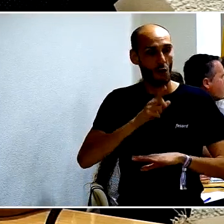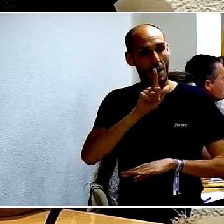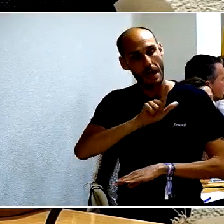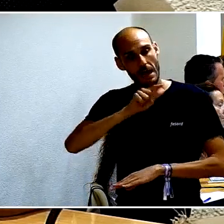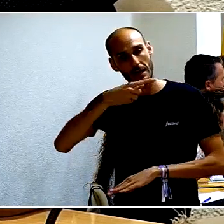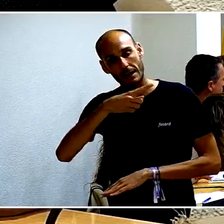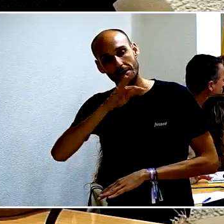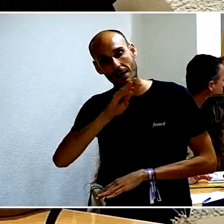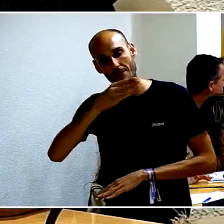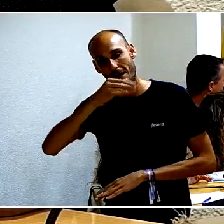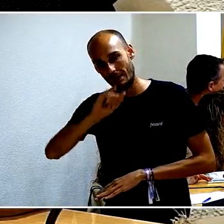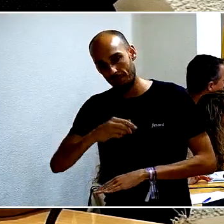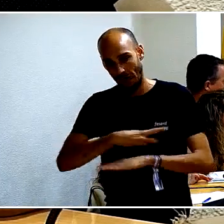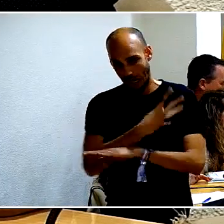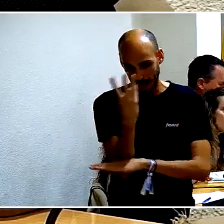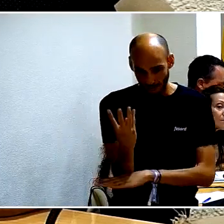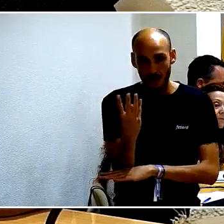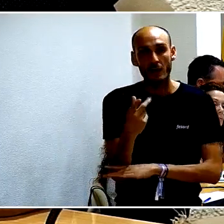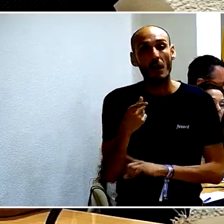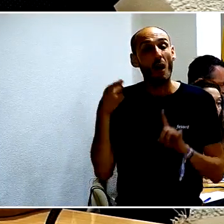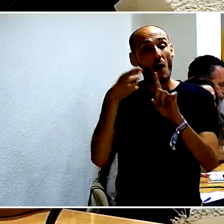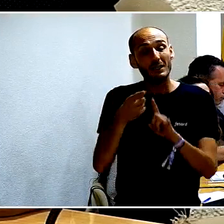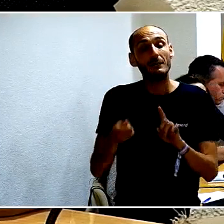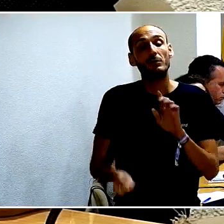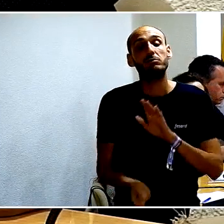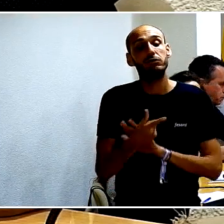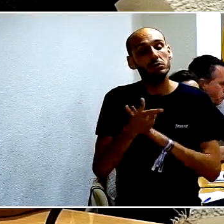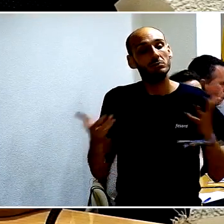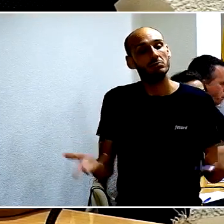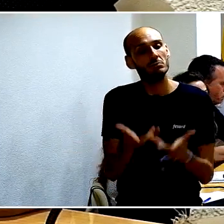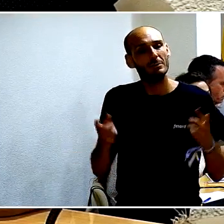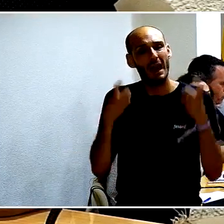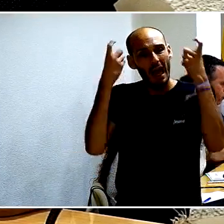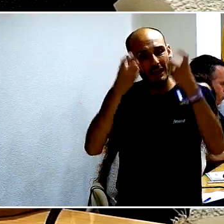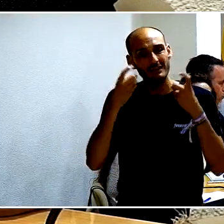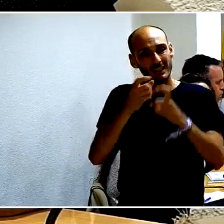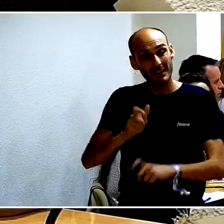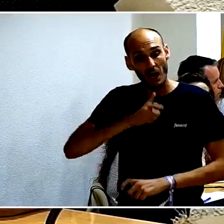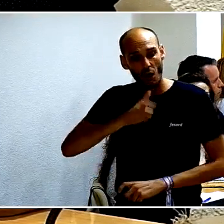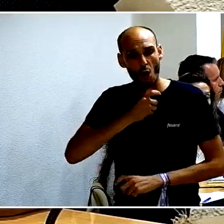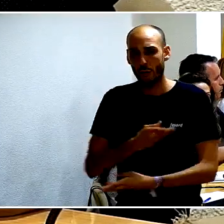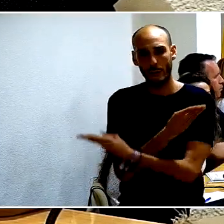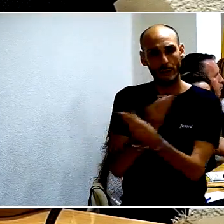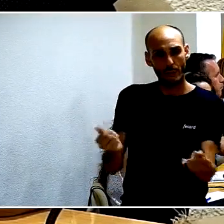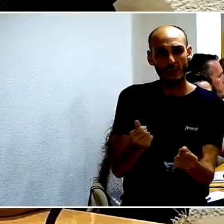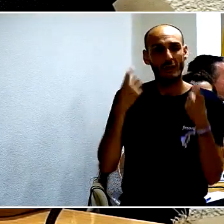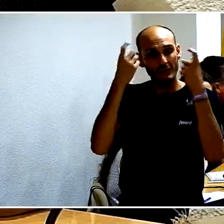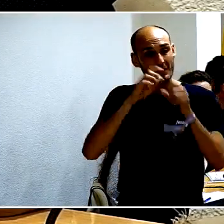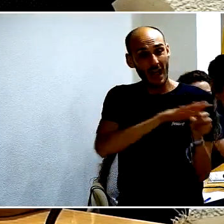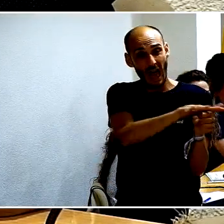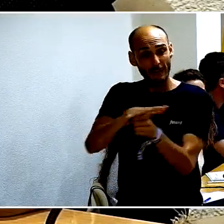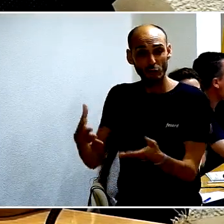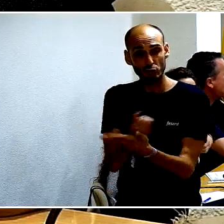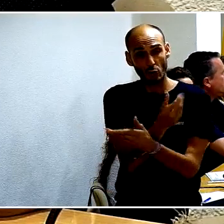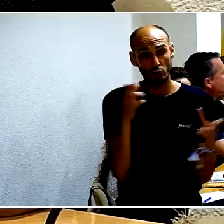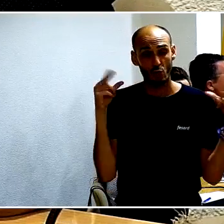medidas desde el Ayuntamiento para promover el respeto y erradicar esta lacra social, alcanzando todos los ámbitos municipales y haciendo especial